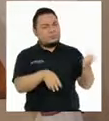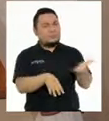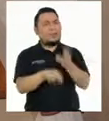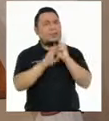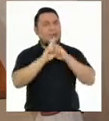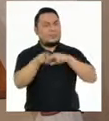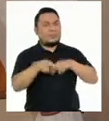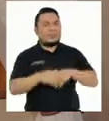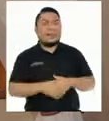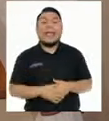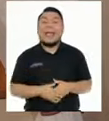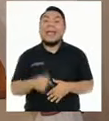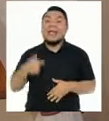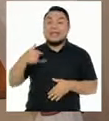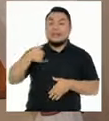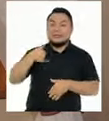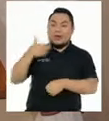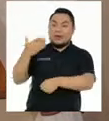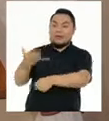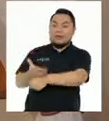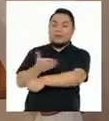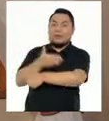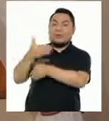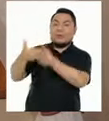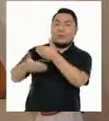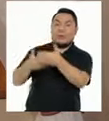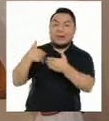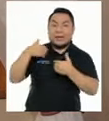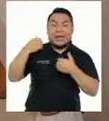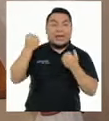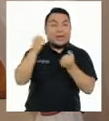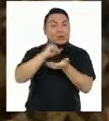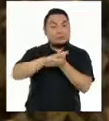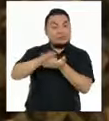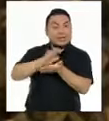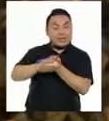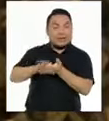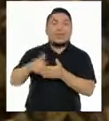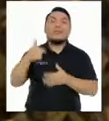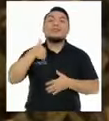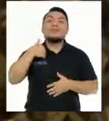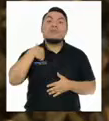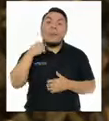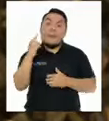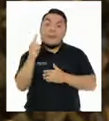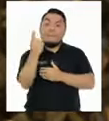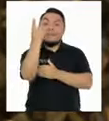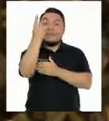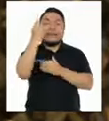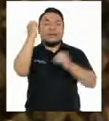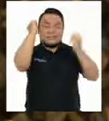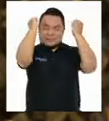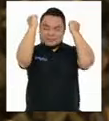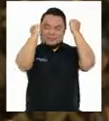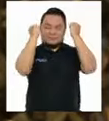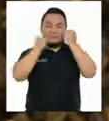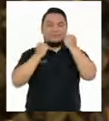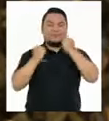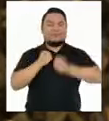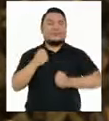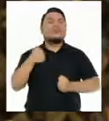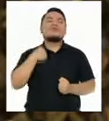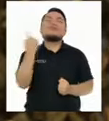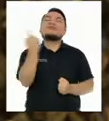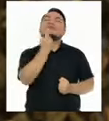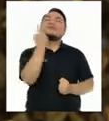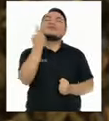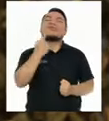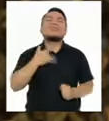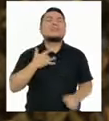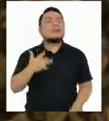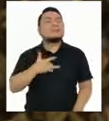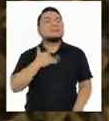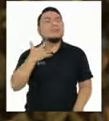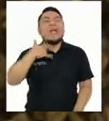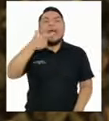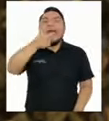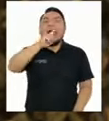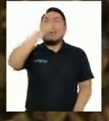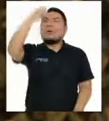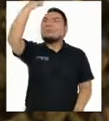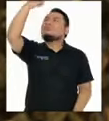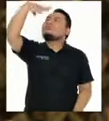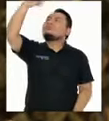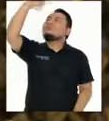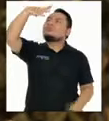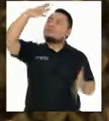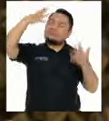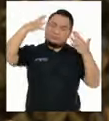Una de mis rutinas es bañarme. Y lo puedo hacer ya solo, solito. Me encanta sentir el agua en todo